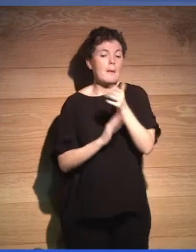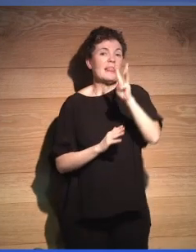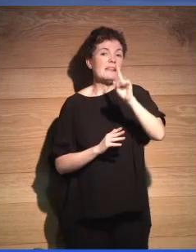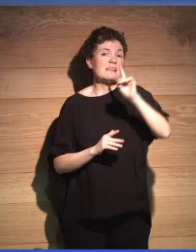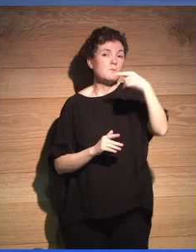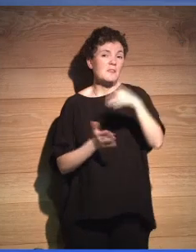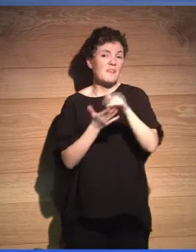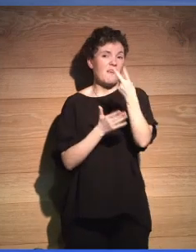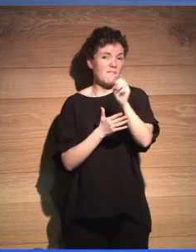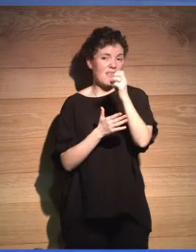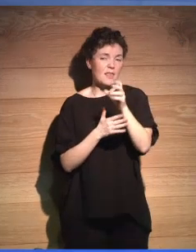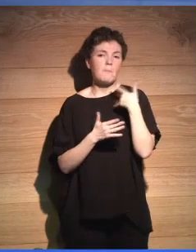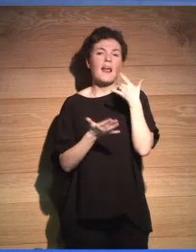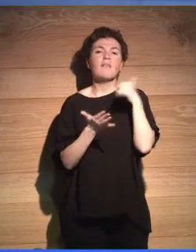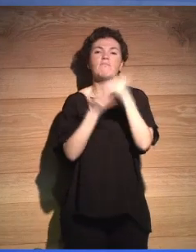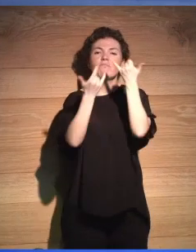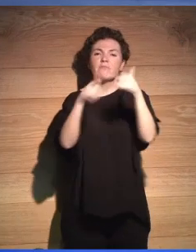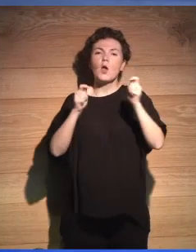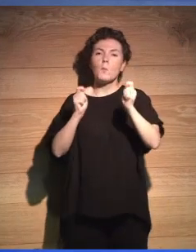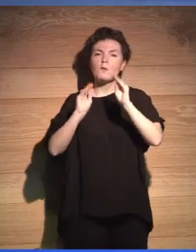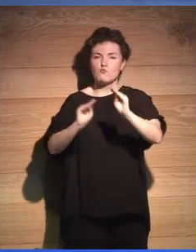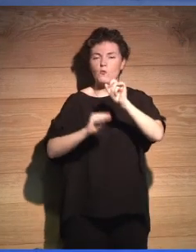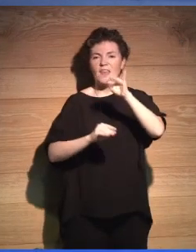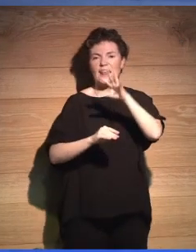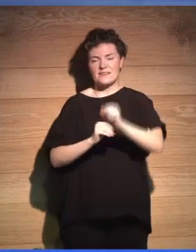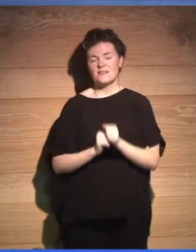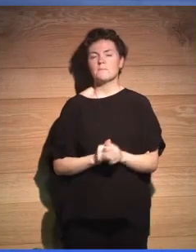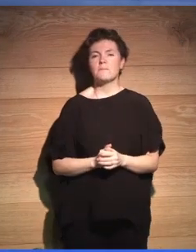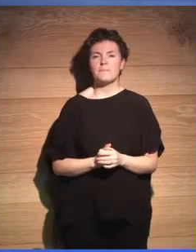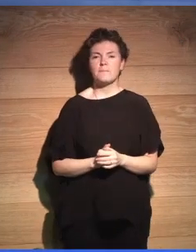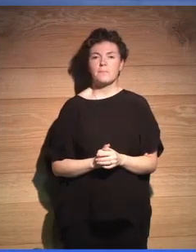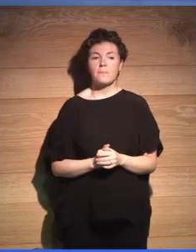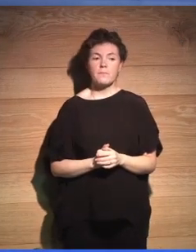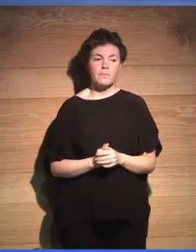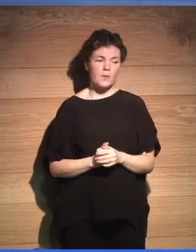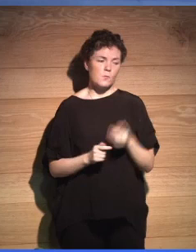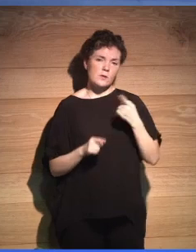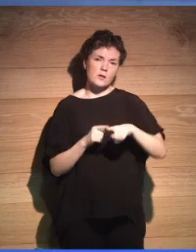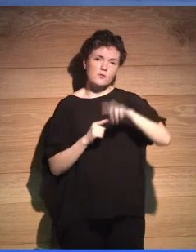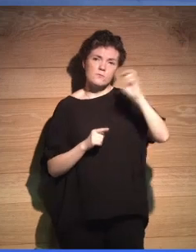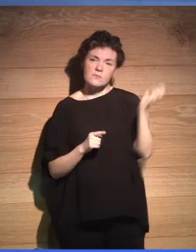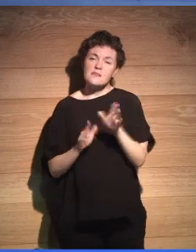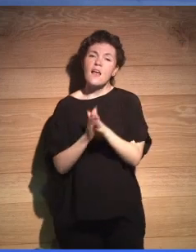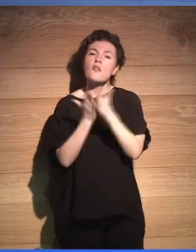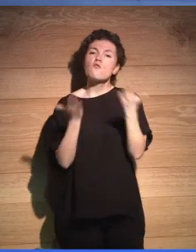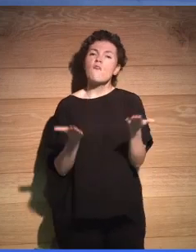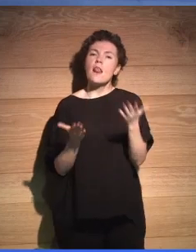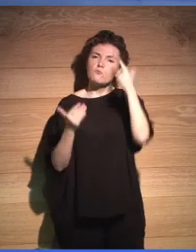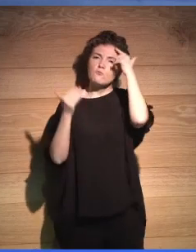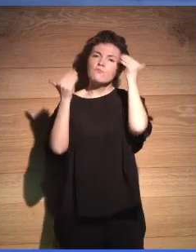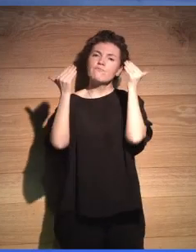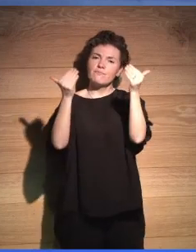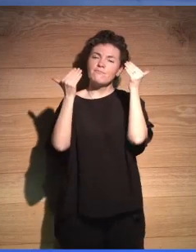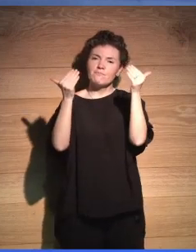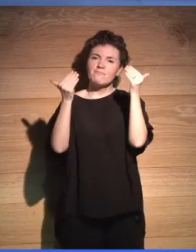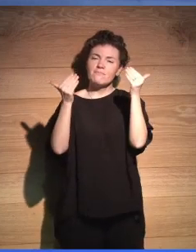días, el día 20, para celebrar el cumpleaños de Ilsa. Y entre muchas cosas, esa novela es un homenaje, y